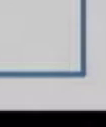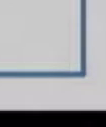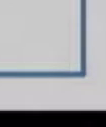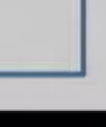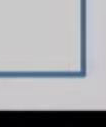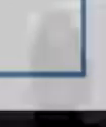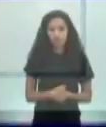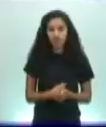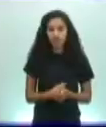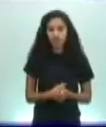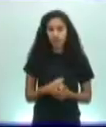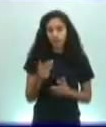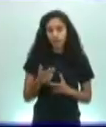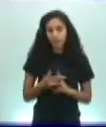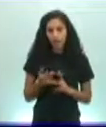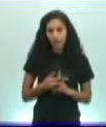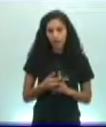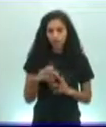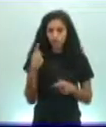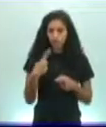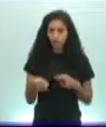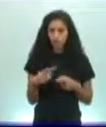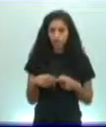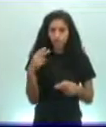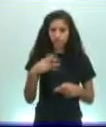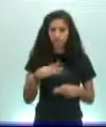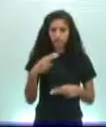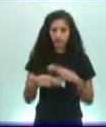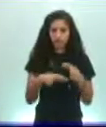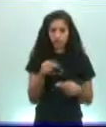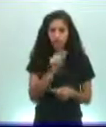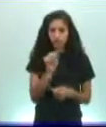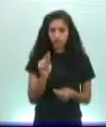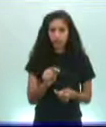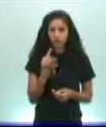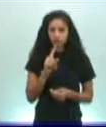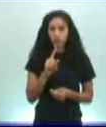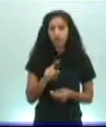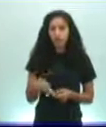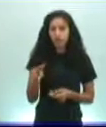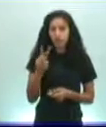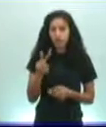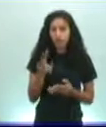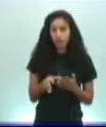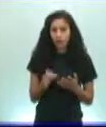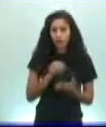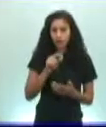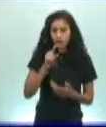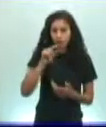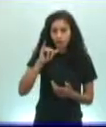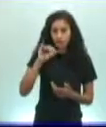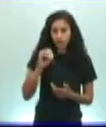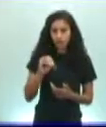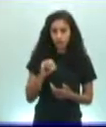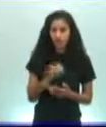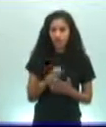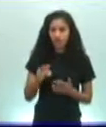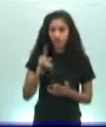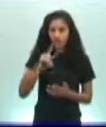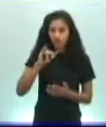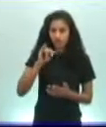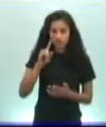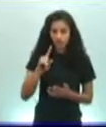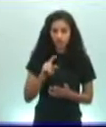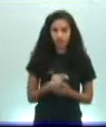Y para los cubos y raíces cúbicas realizarás los ejercicios 1 y 2 de las páginas 160 a